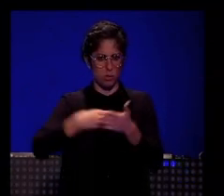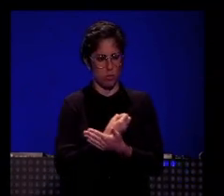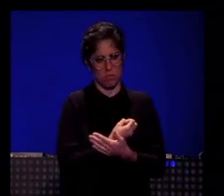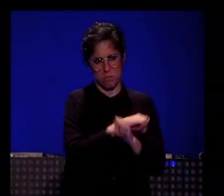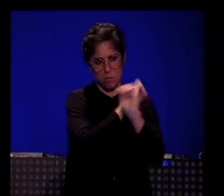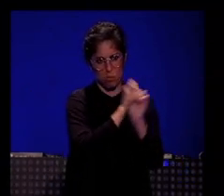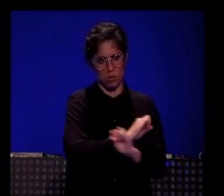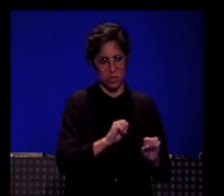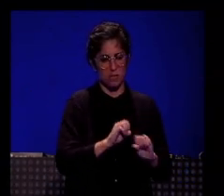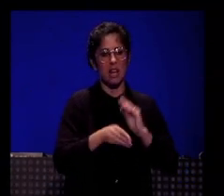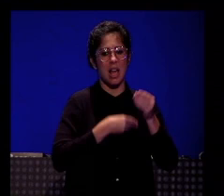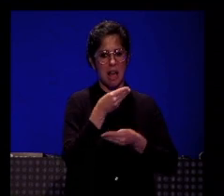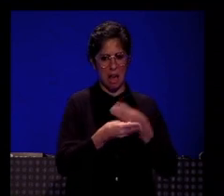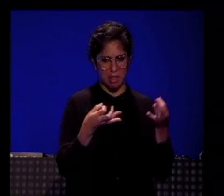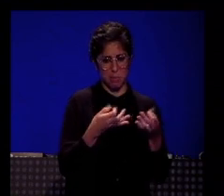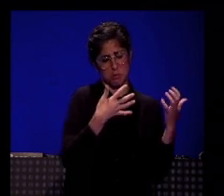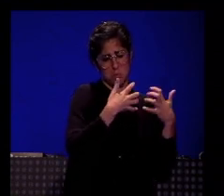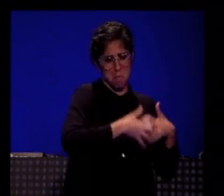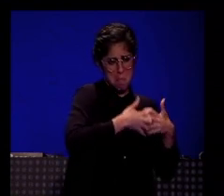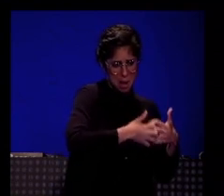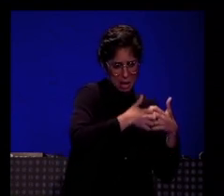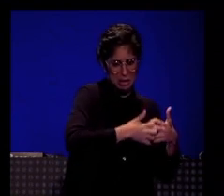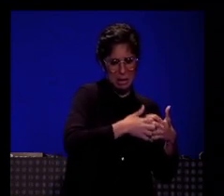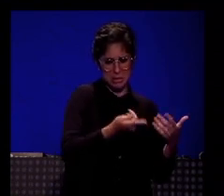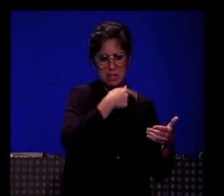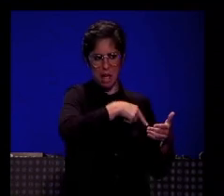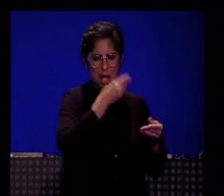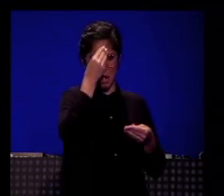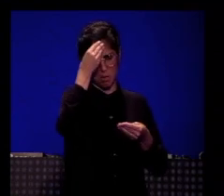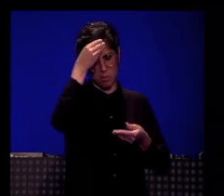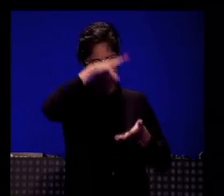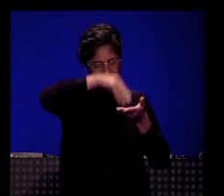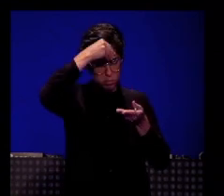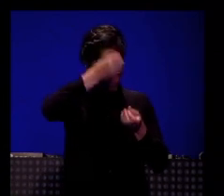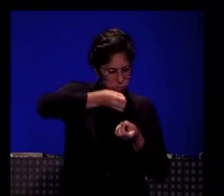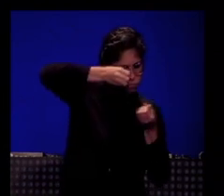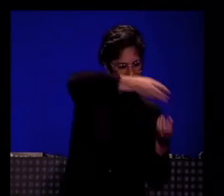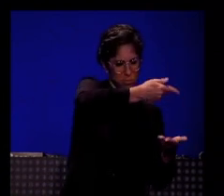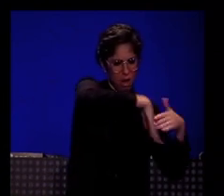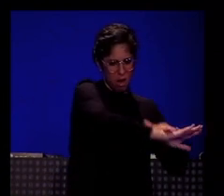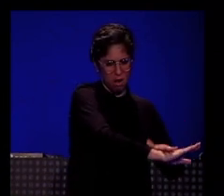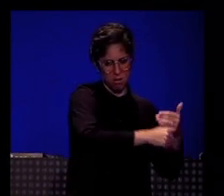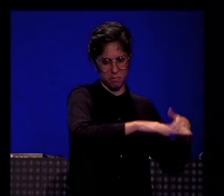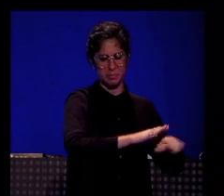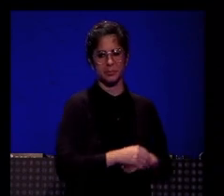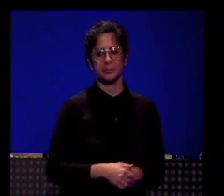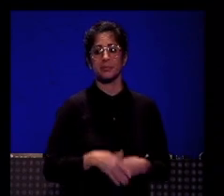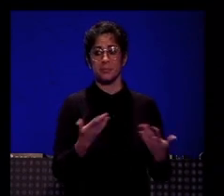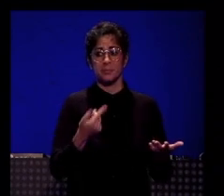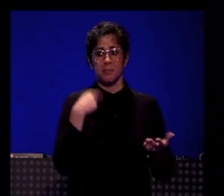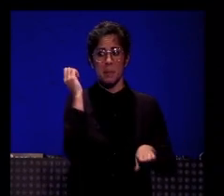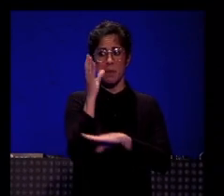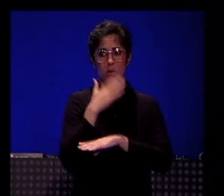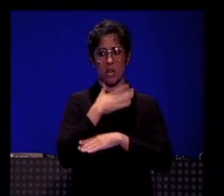estamos los datos etcétera etcétera etcétera vale lo que quería transmitir básicamente en mi sesión es que